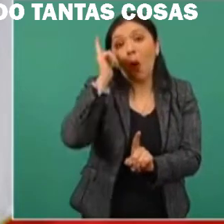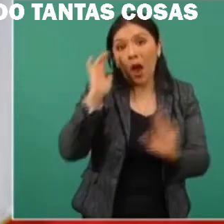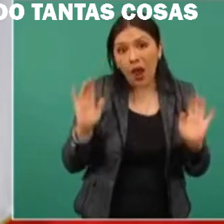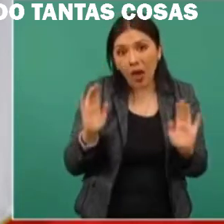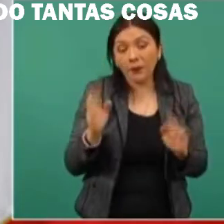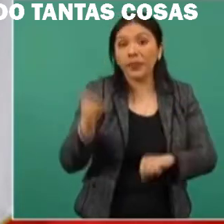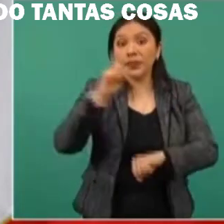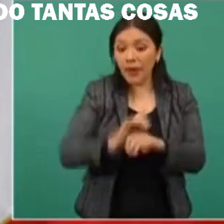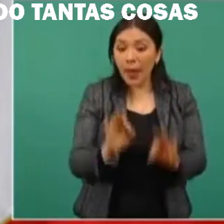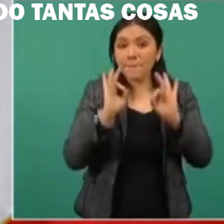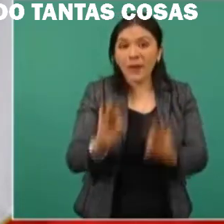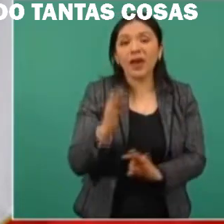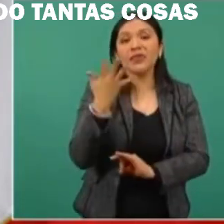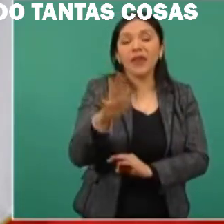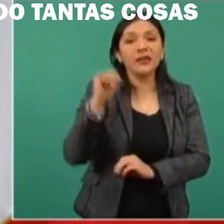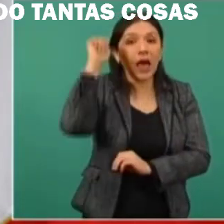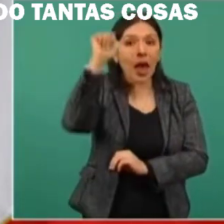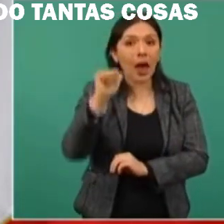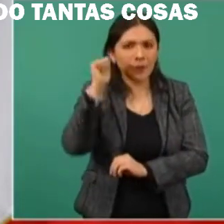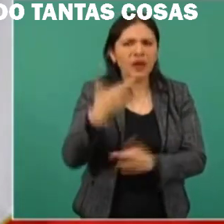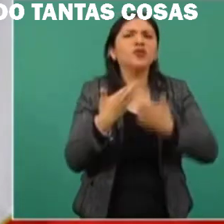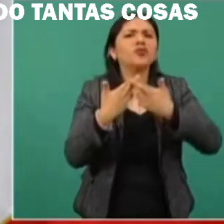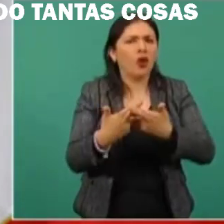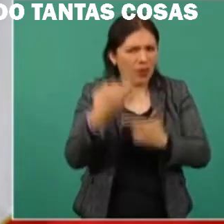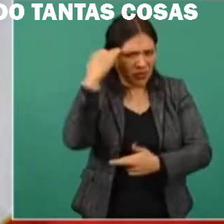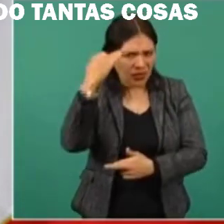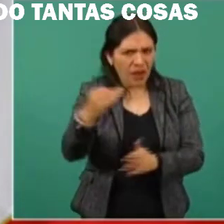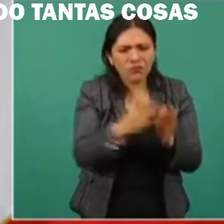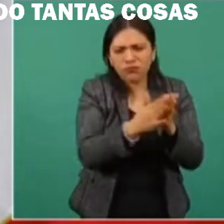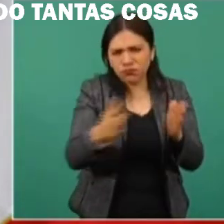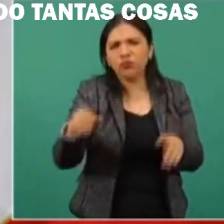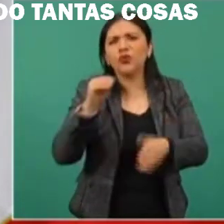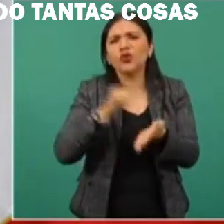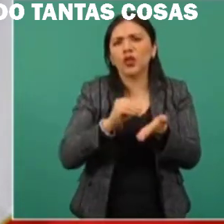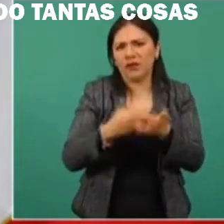Es el 10 de abril, hay tiempo.